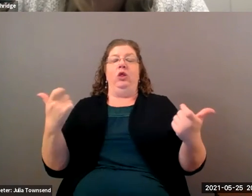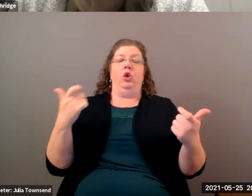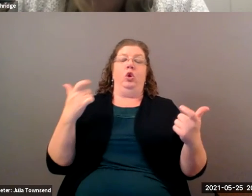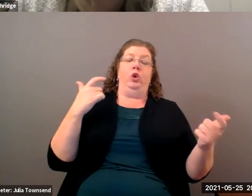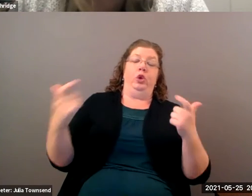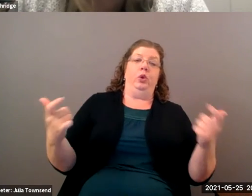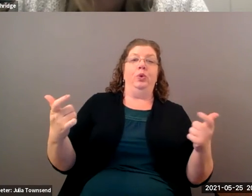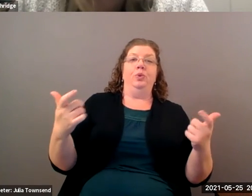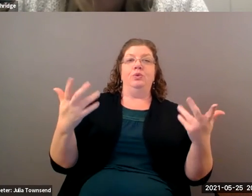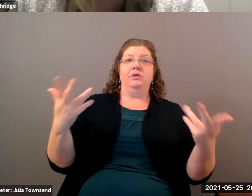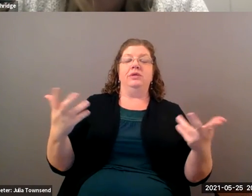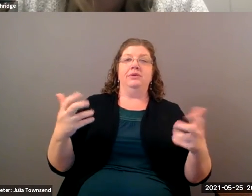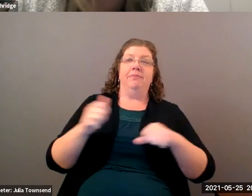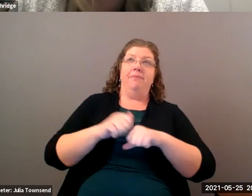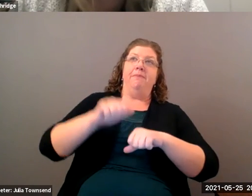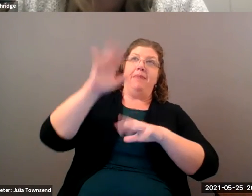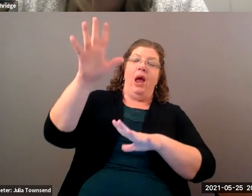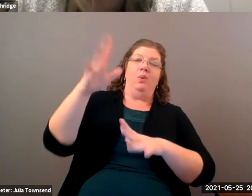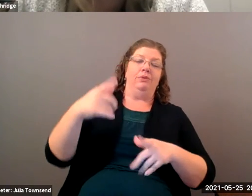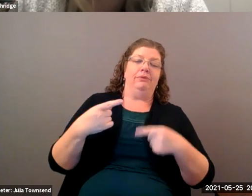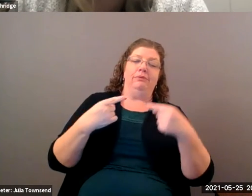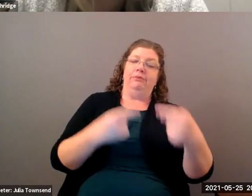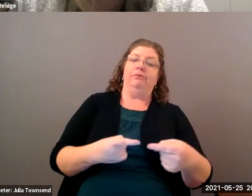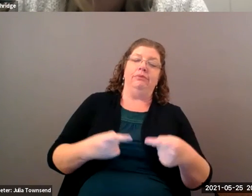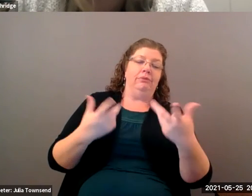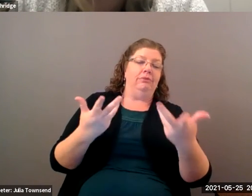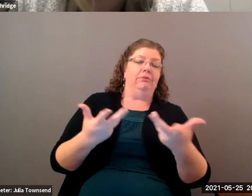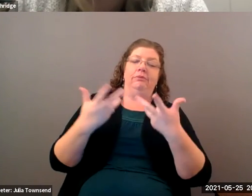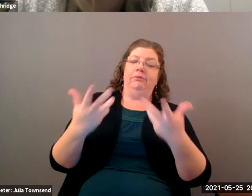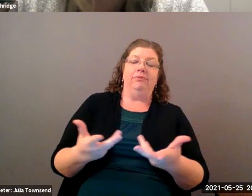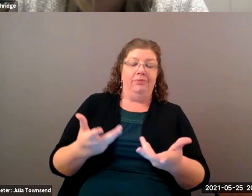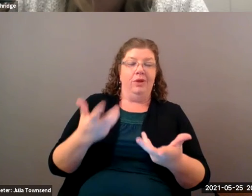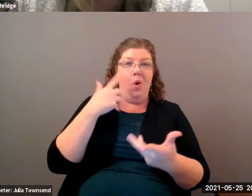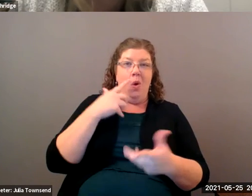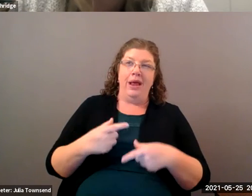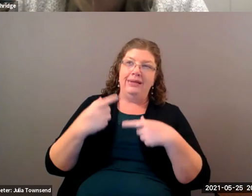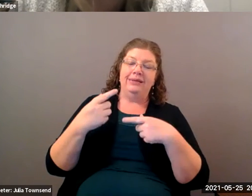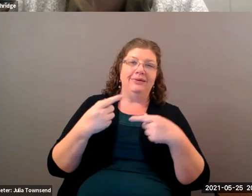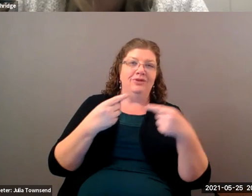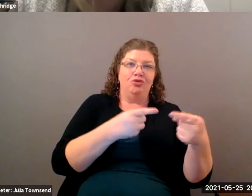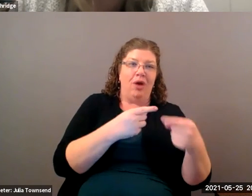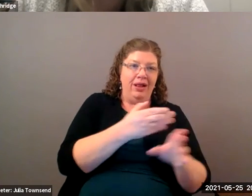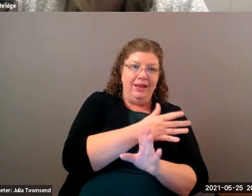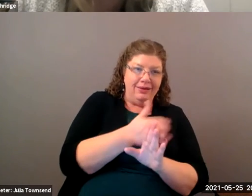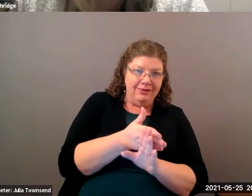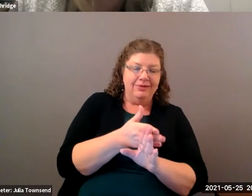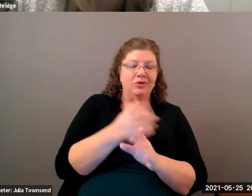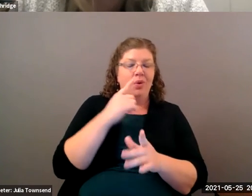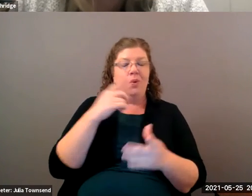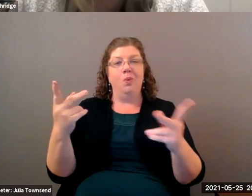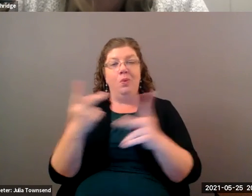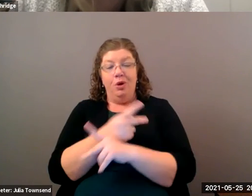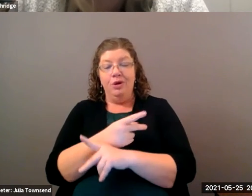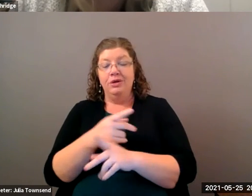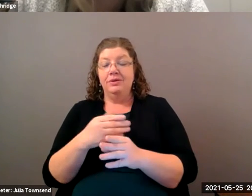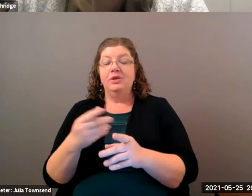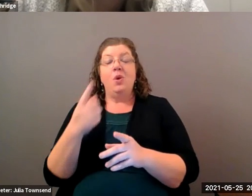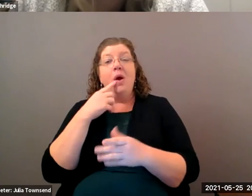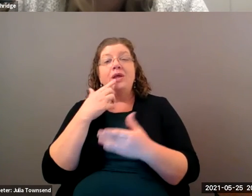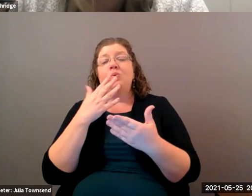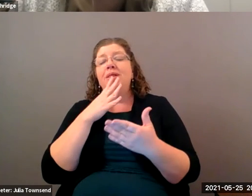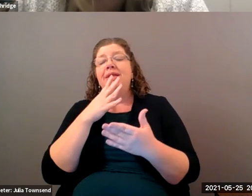programa híbrido y parecía que era algo casi imposible. Era como una montaña muy